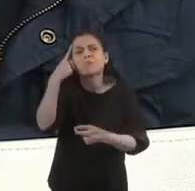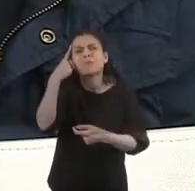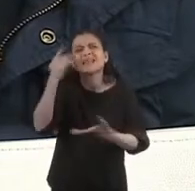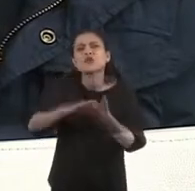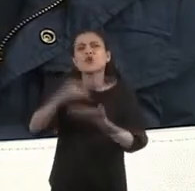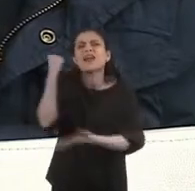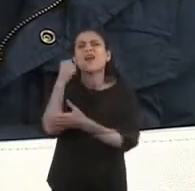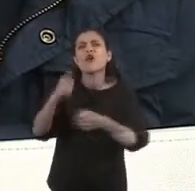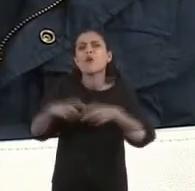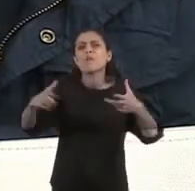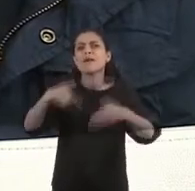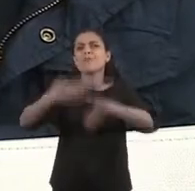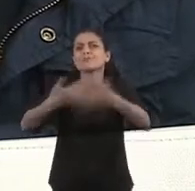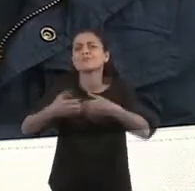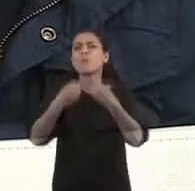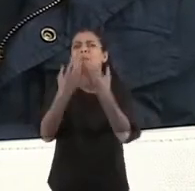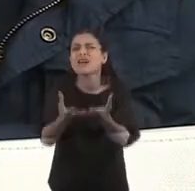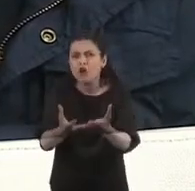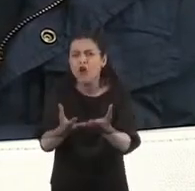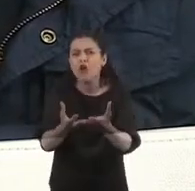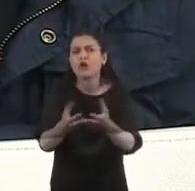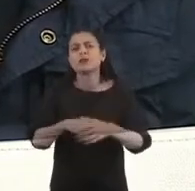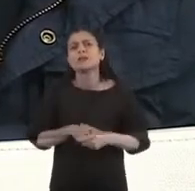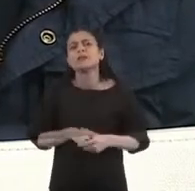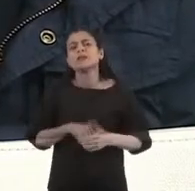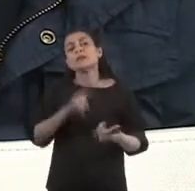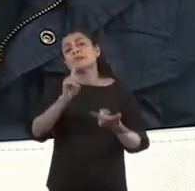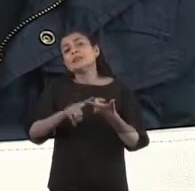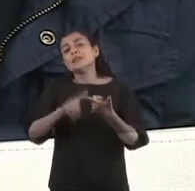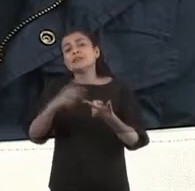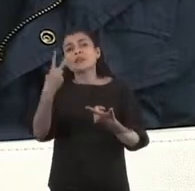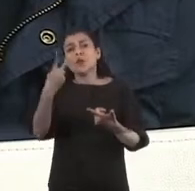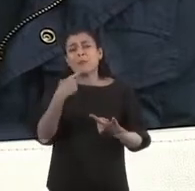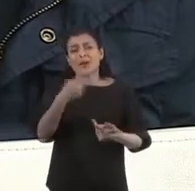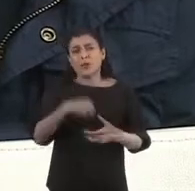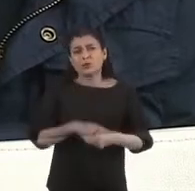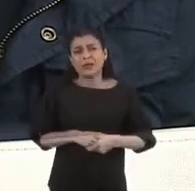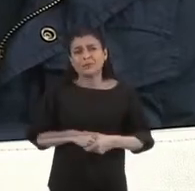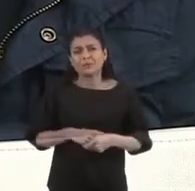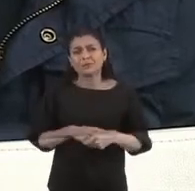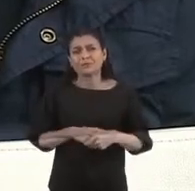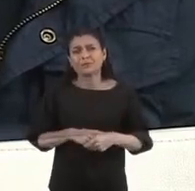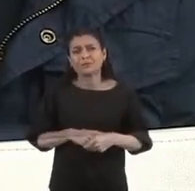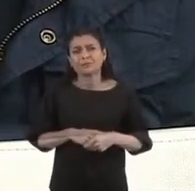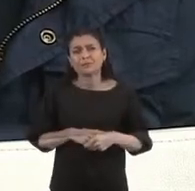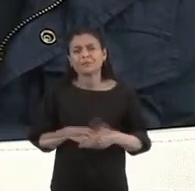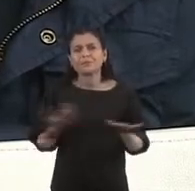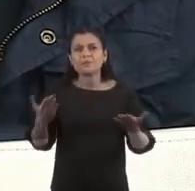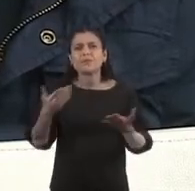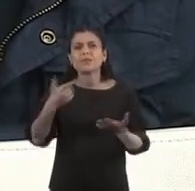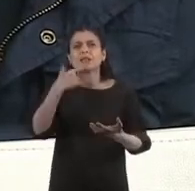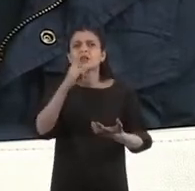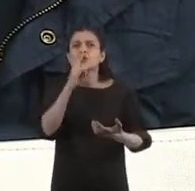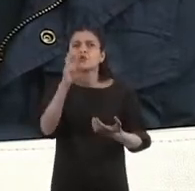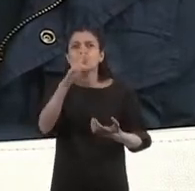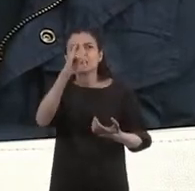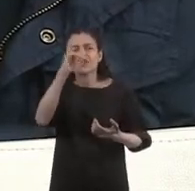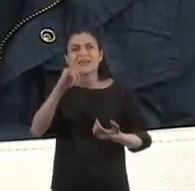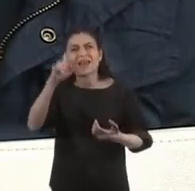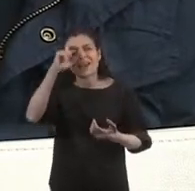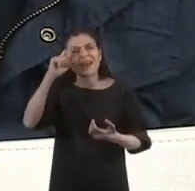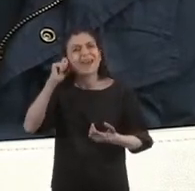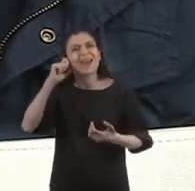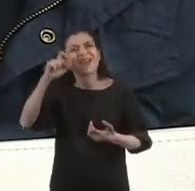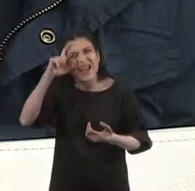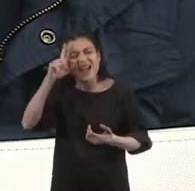están vislumbrando, están viendo a partir de la aprobación de las leyes? Y la segunda pregunta tiene que ver con Federico Sturzenegger y el rol. Entiendo